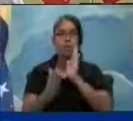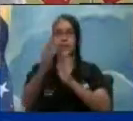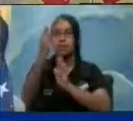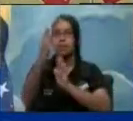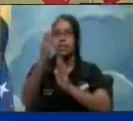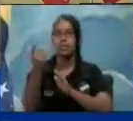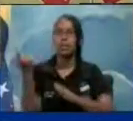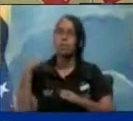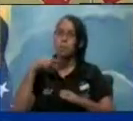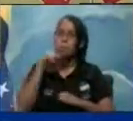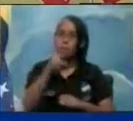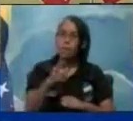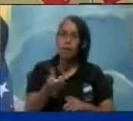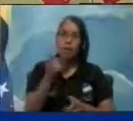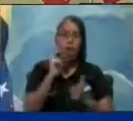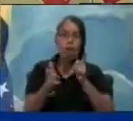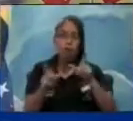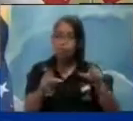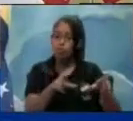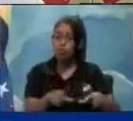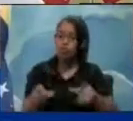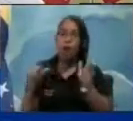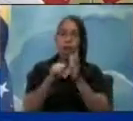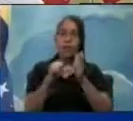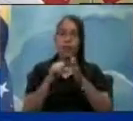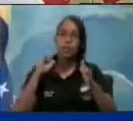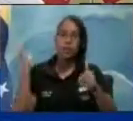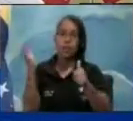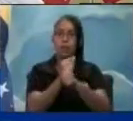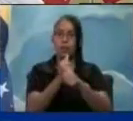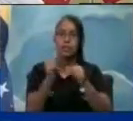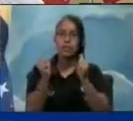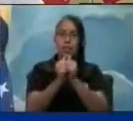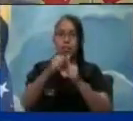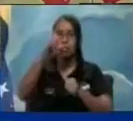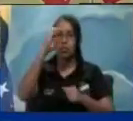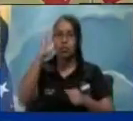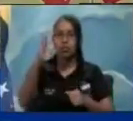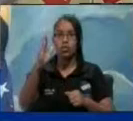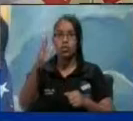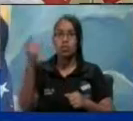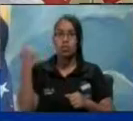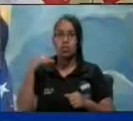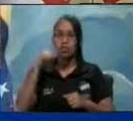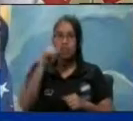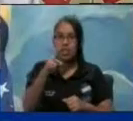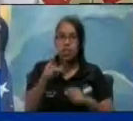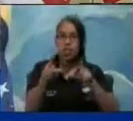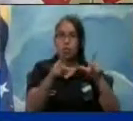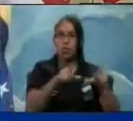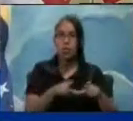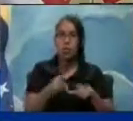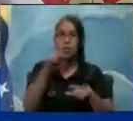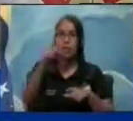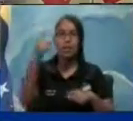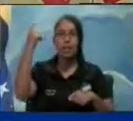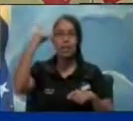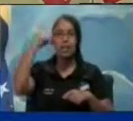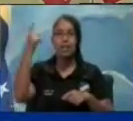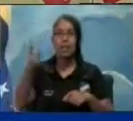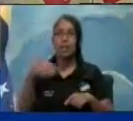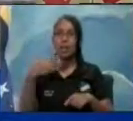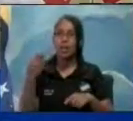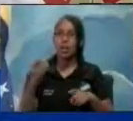¿Tienes tú algún rincón donde te encuentras con Dios? Aleluya. ¿Tienes un espacio en el día que